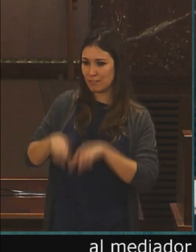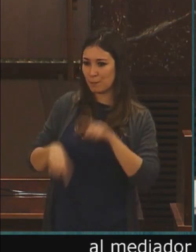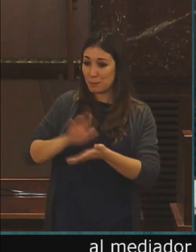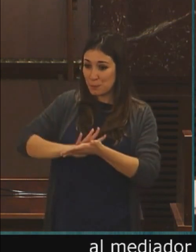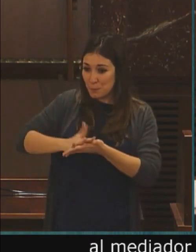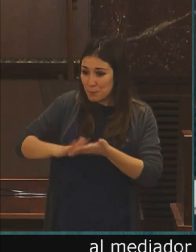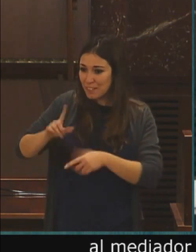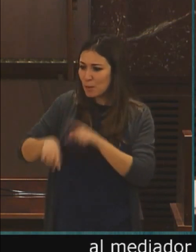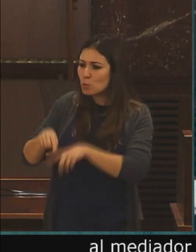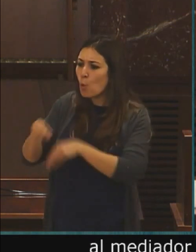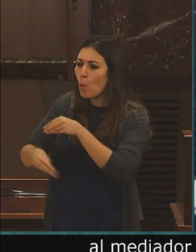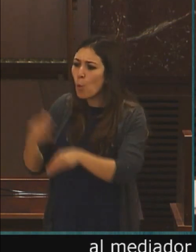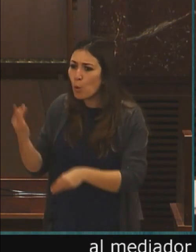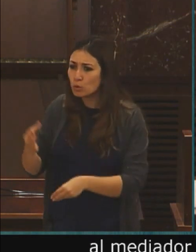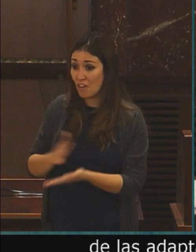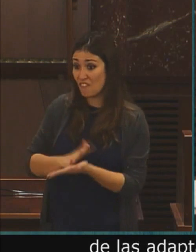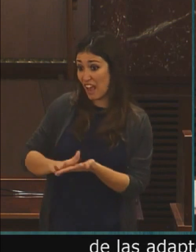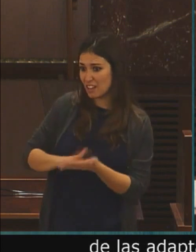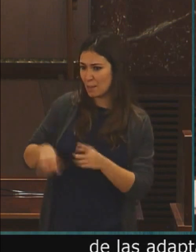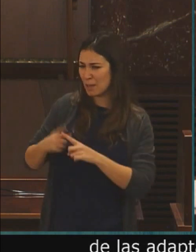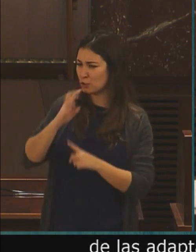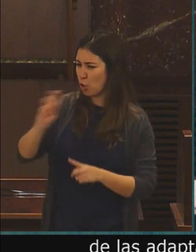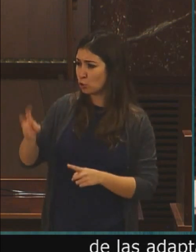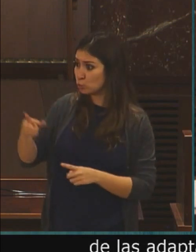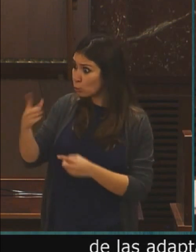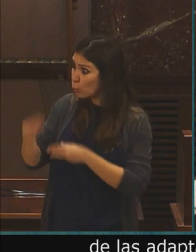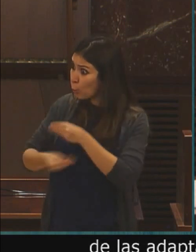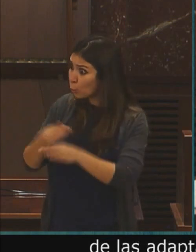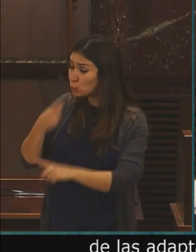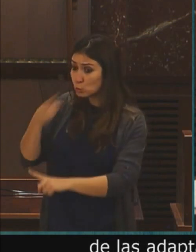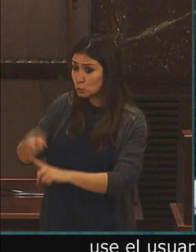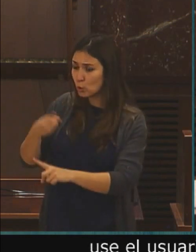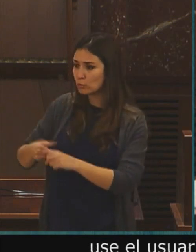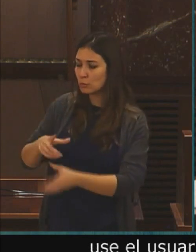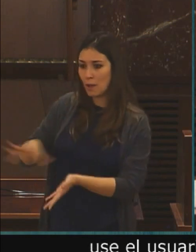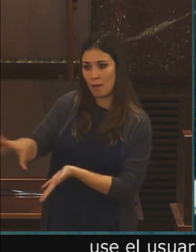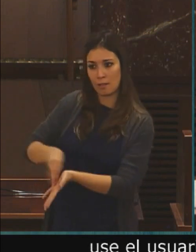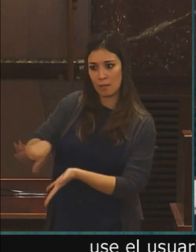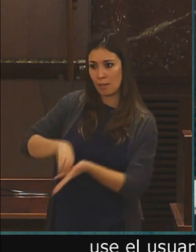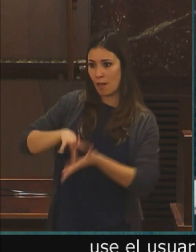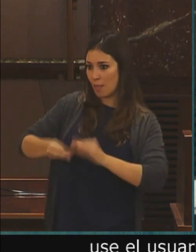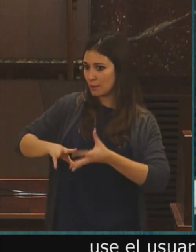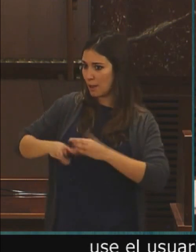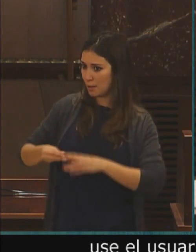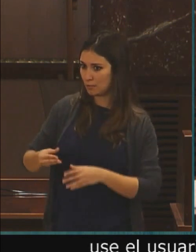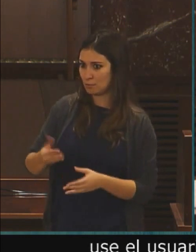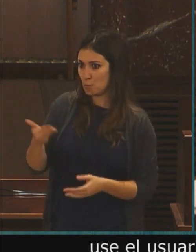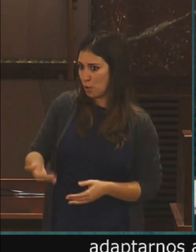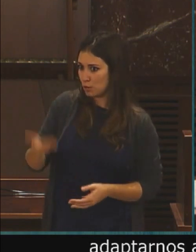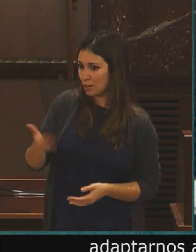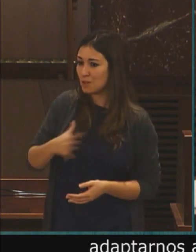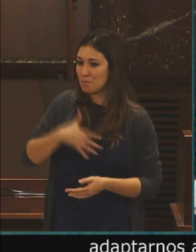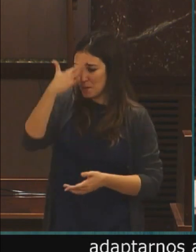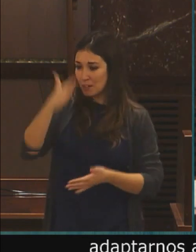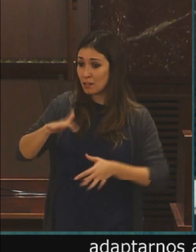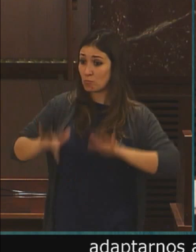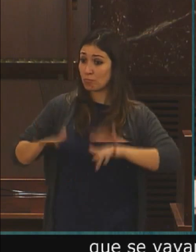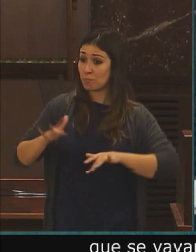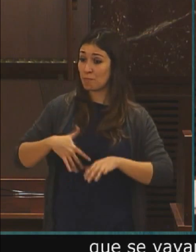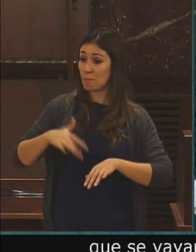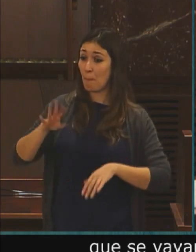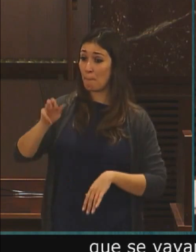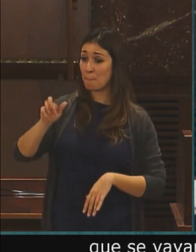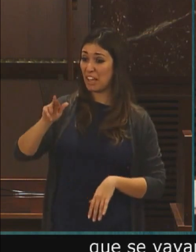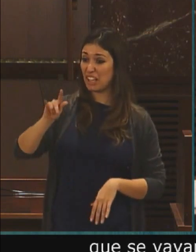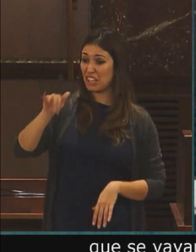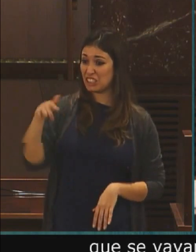tiflotécnicas que use el usuario, además del braille, y adaptarnos a los continuos cambios que se vayan produciendo, ya que puede que se inicie la escritura con una máquina Perkins